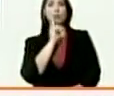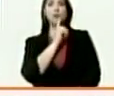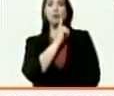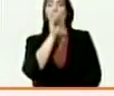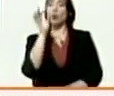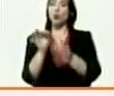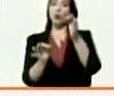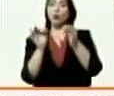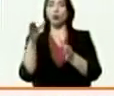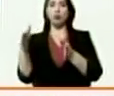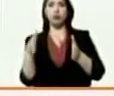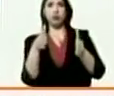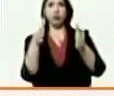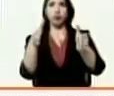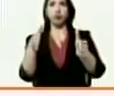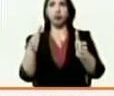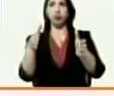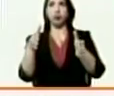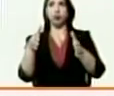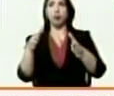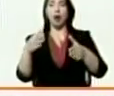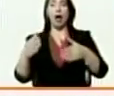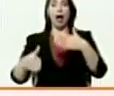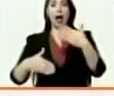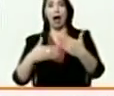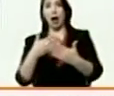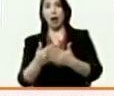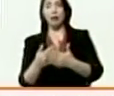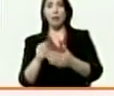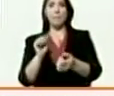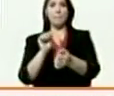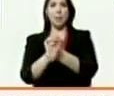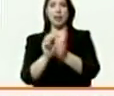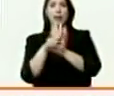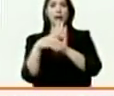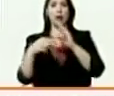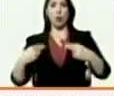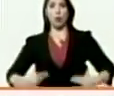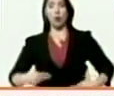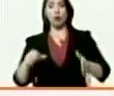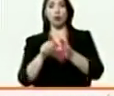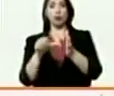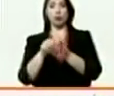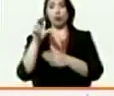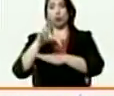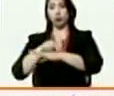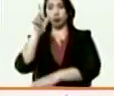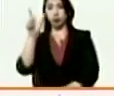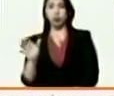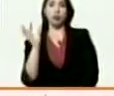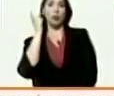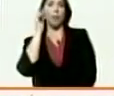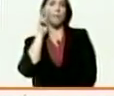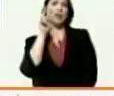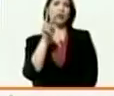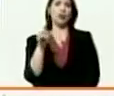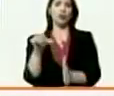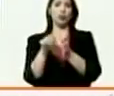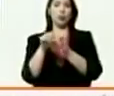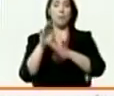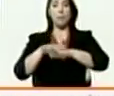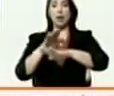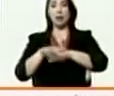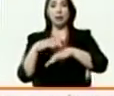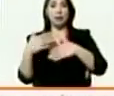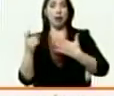Justicia, Camino hacia la Plena Vigencia de los Derechos Humanos, donde ya la doctora Rucián nos dio una visión de lo que está ocurriendo